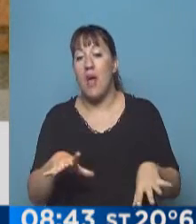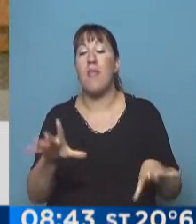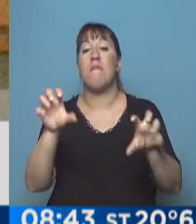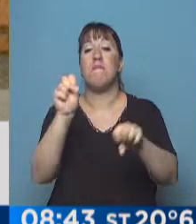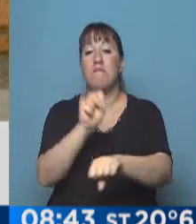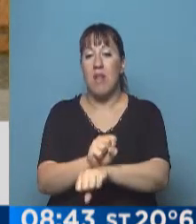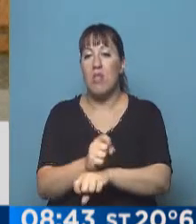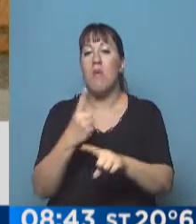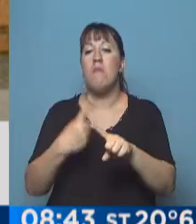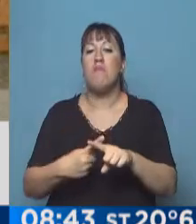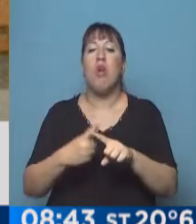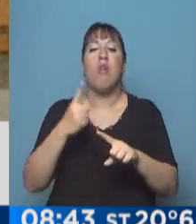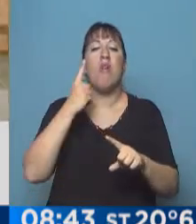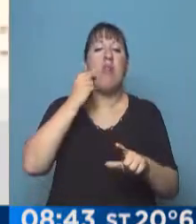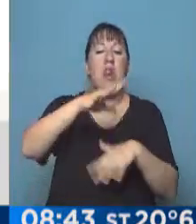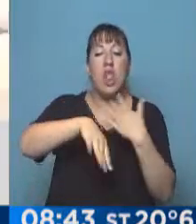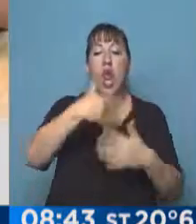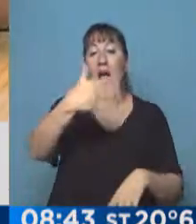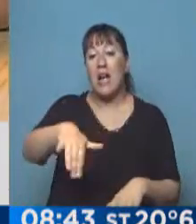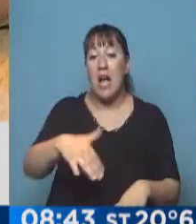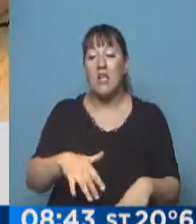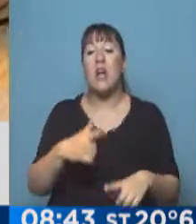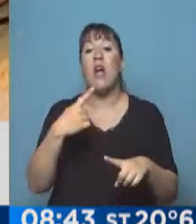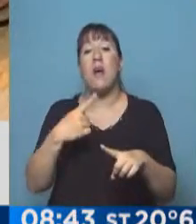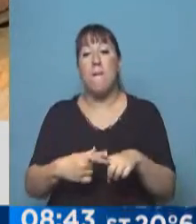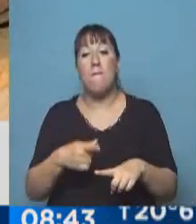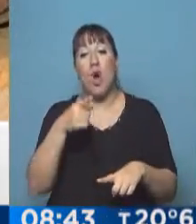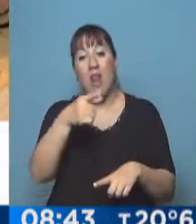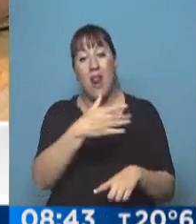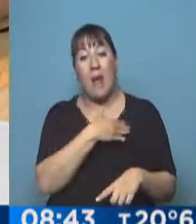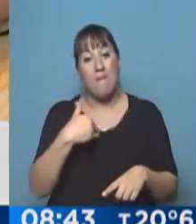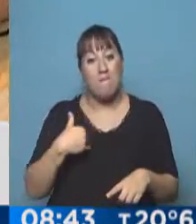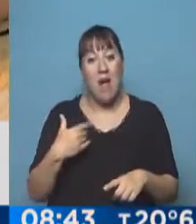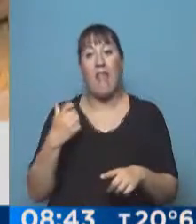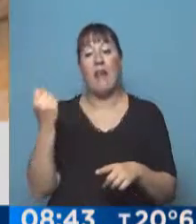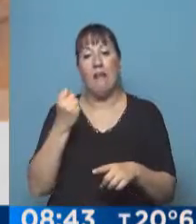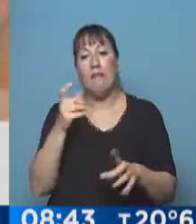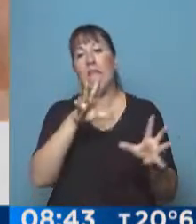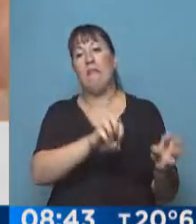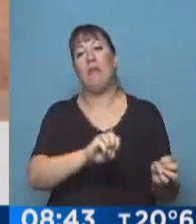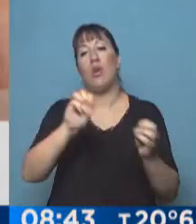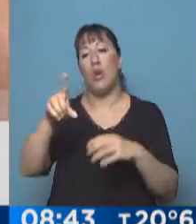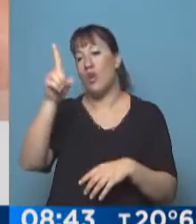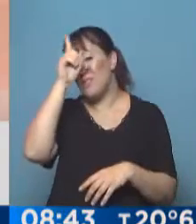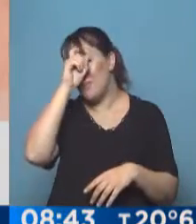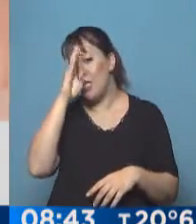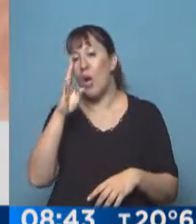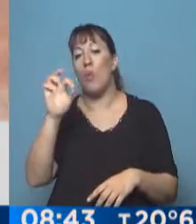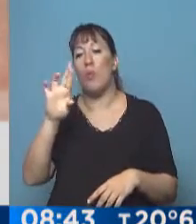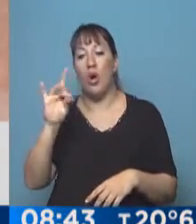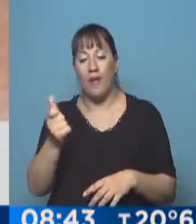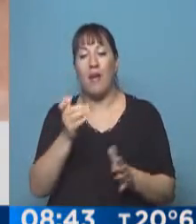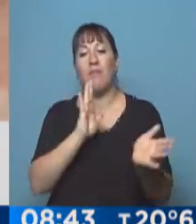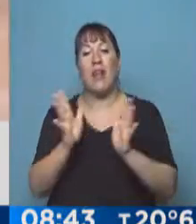detenido por disturbios en la vía pública y gracias a la intervención de ella, lo trasladaron al Hospital Borda, donde le indicaron